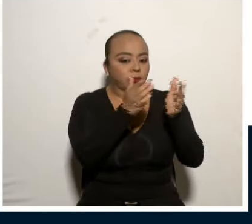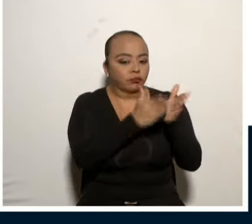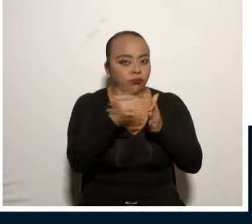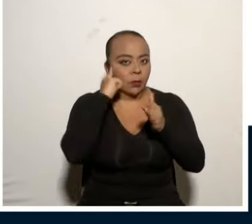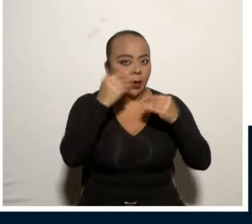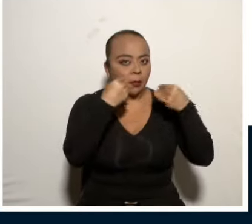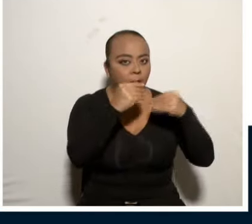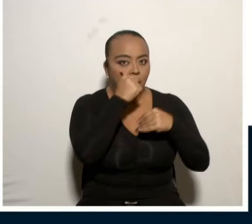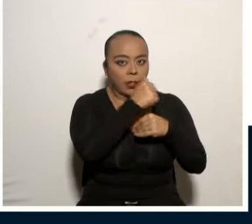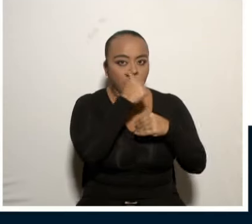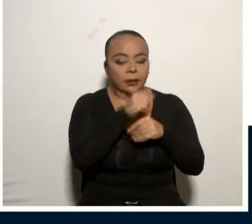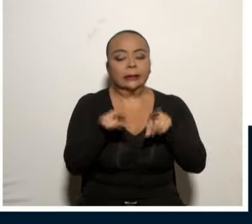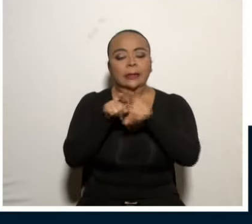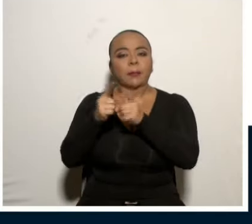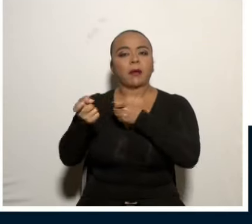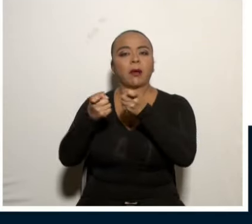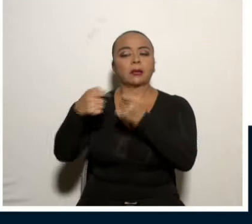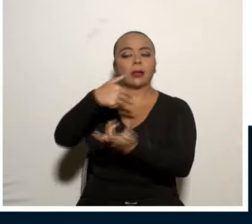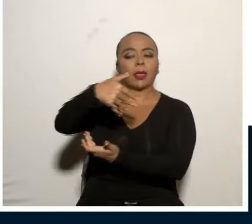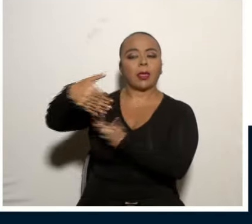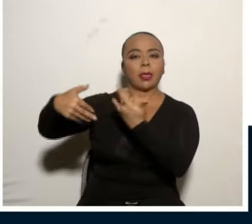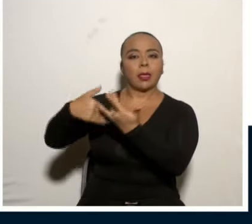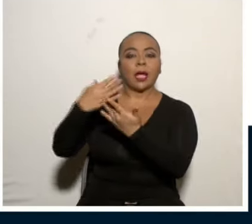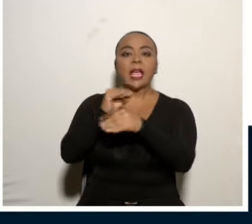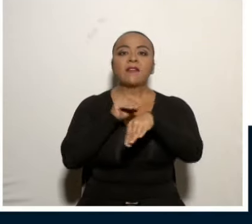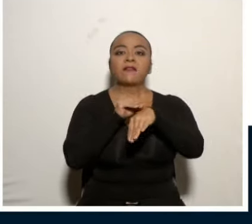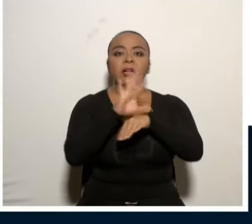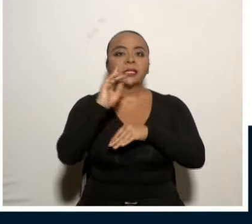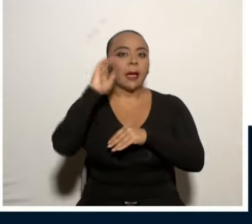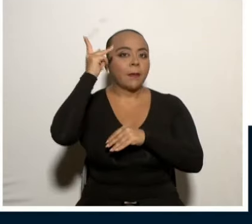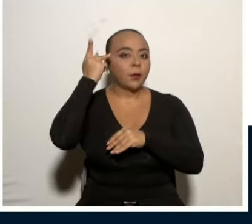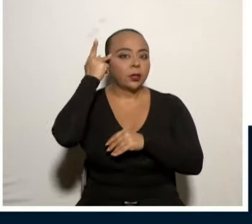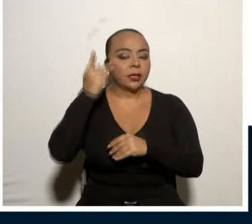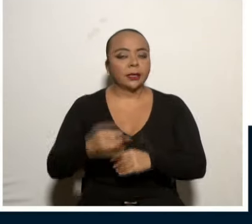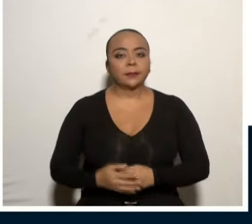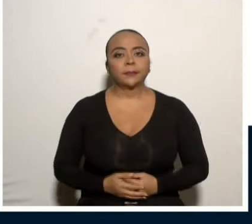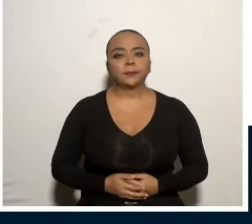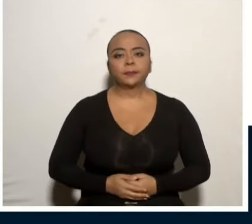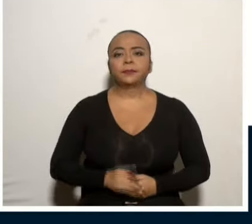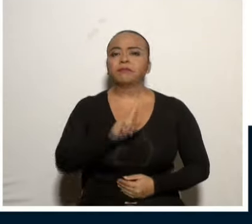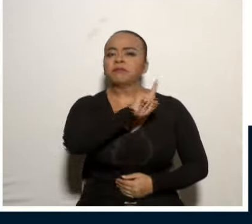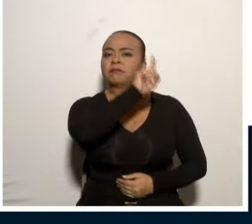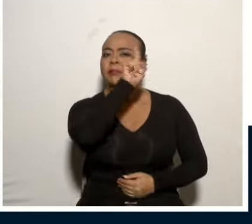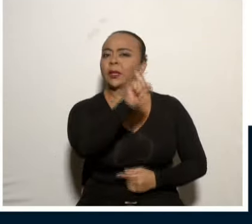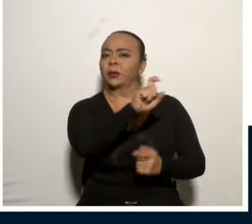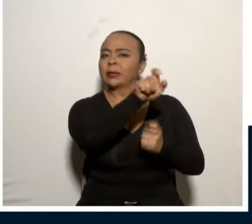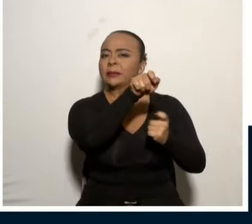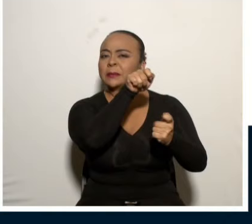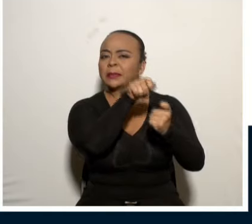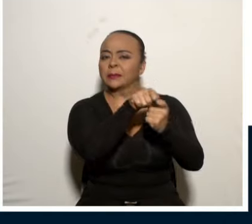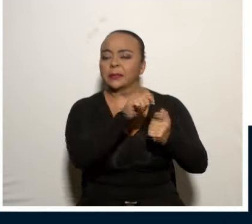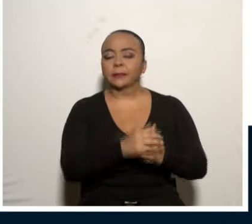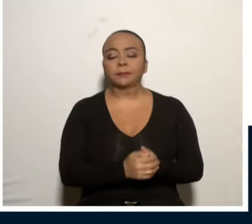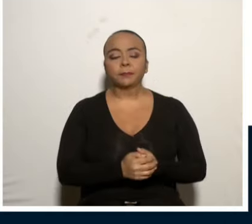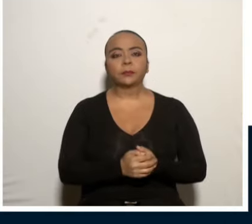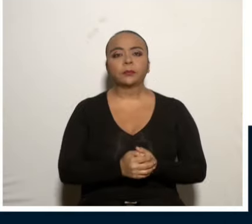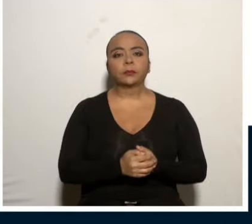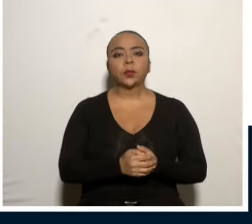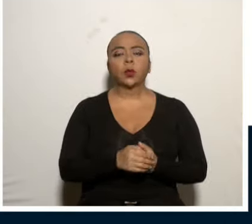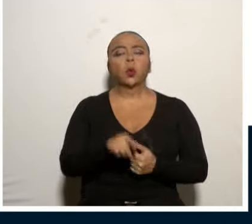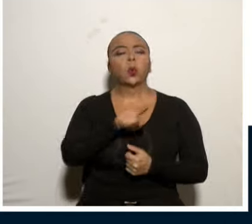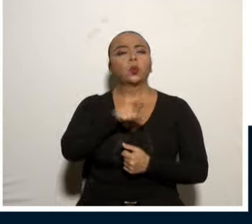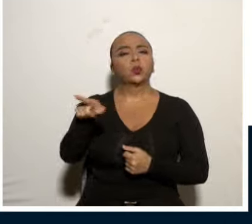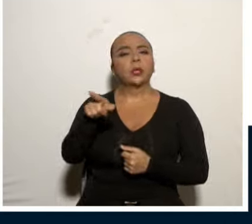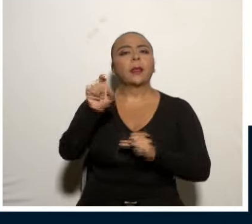así como la regulación del lobby y la influencia política. La pregunta concreta es: ¿puede